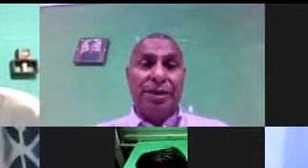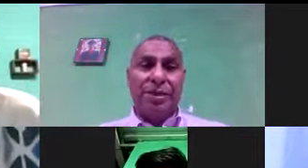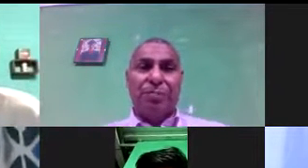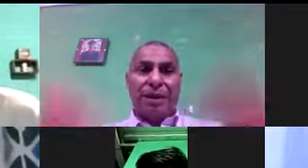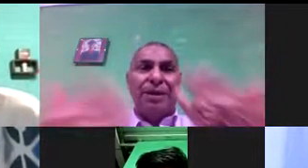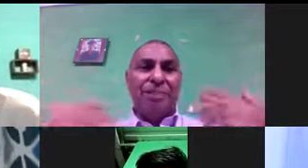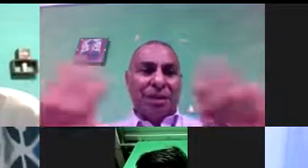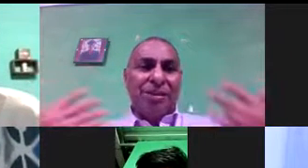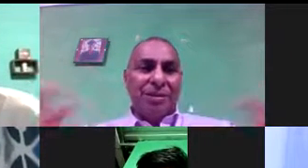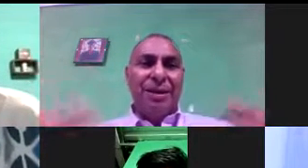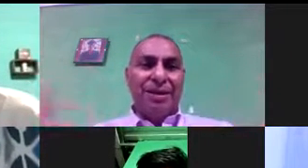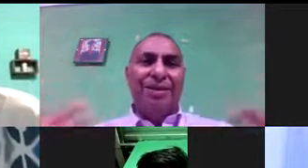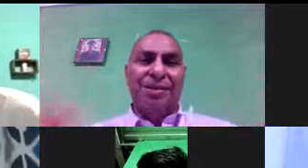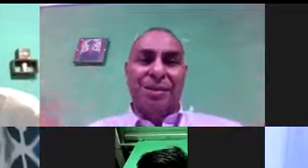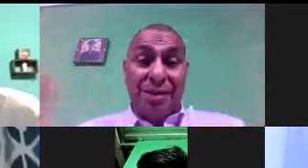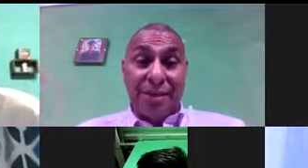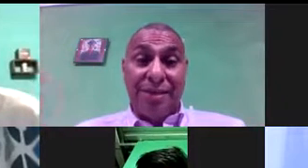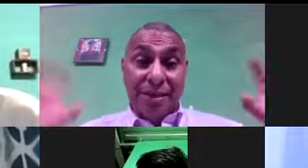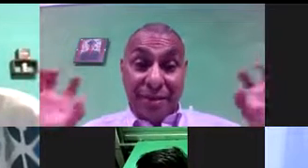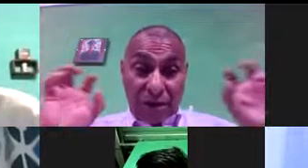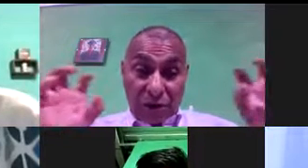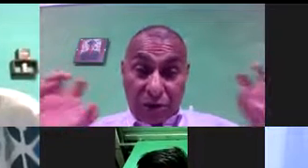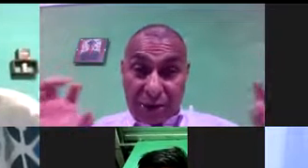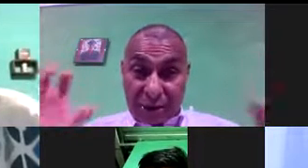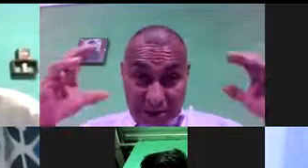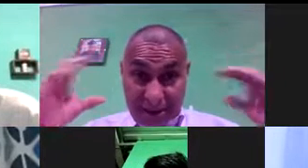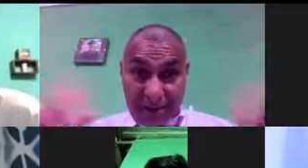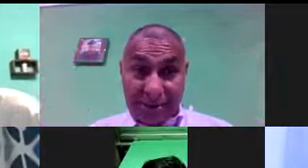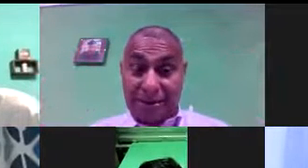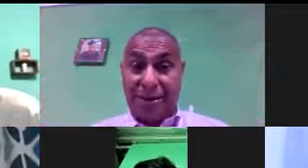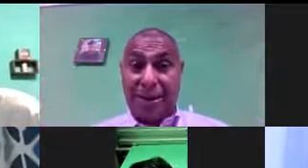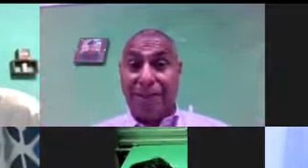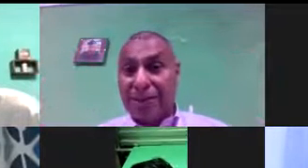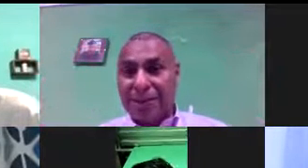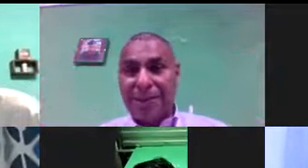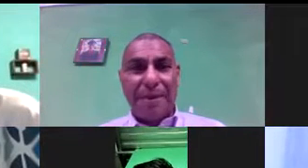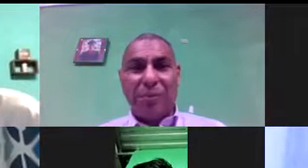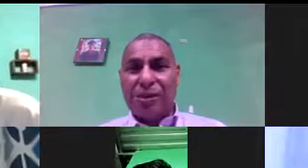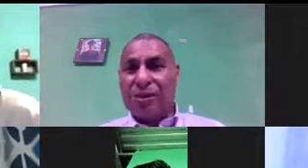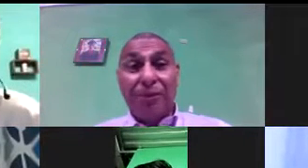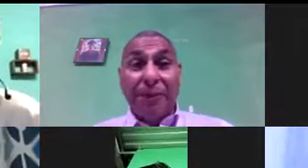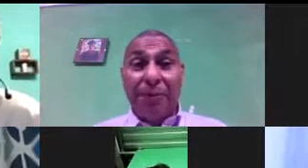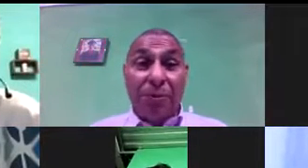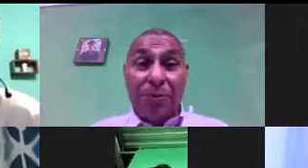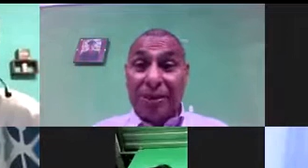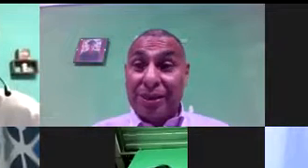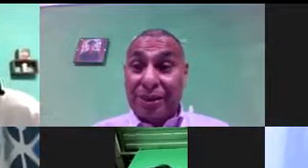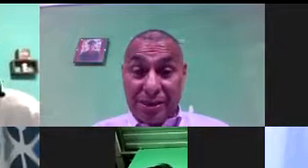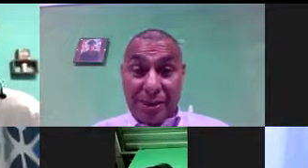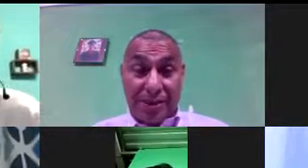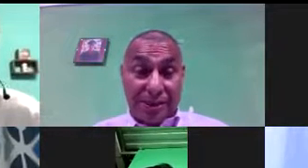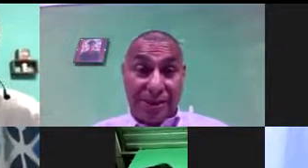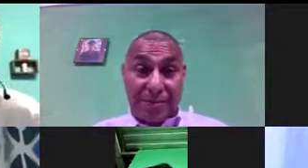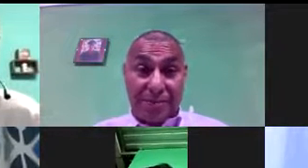buen ejercicio para que ustedes vean la necesidad de reconocer las letras del alfabeto, porque si no, no vamos a tener